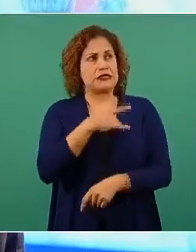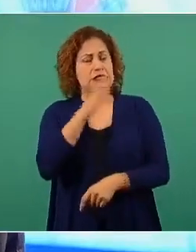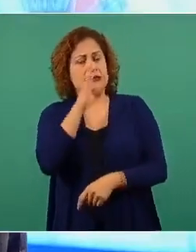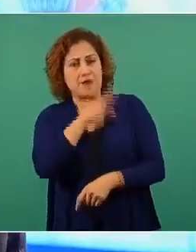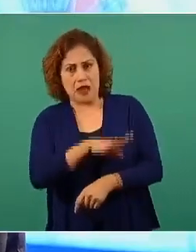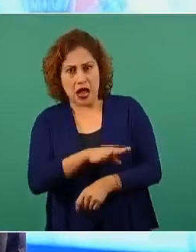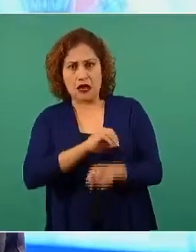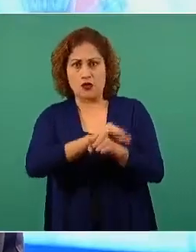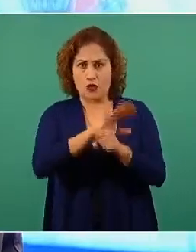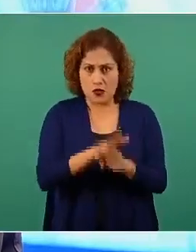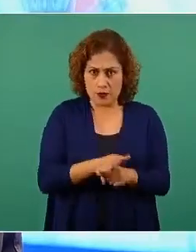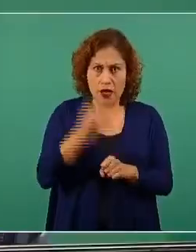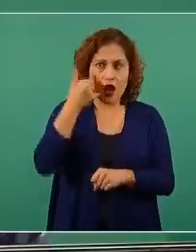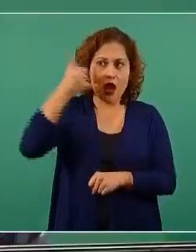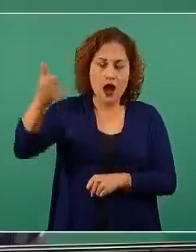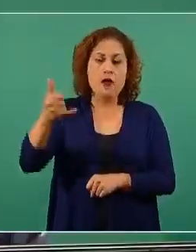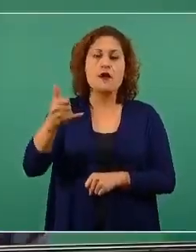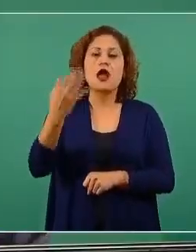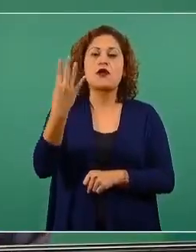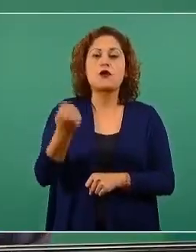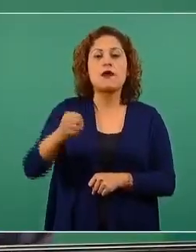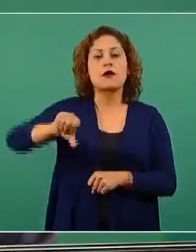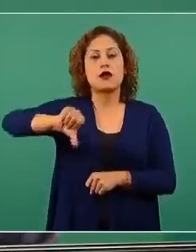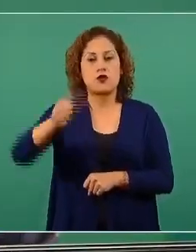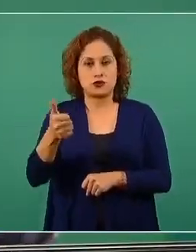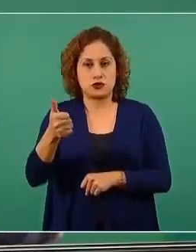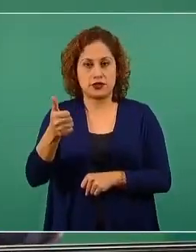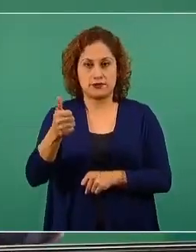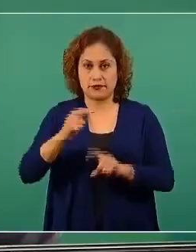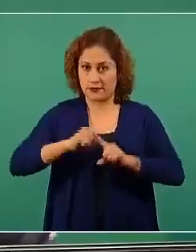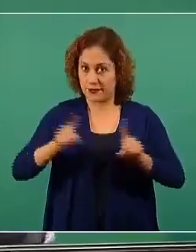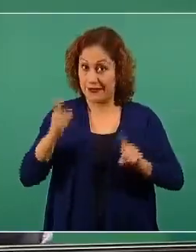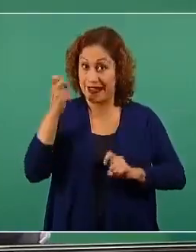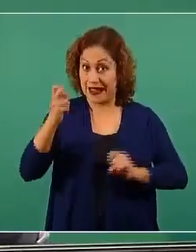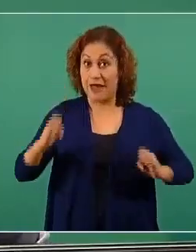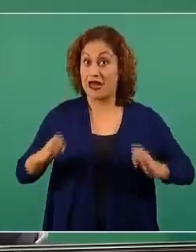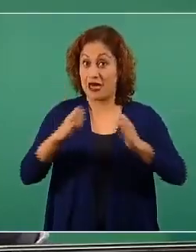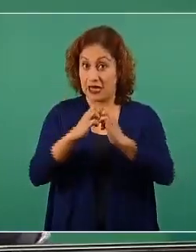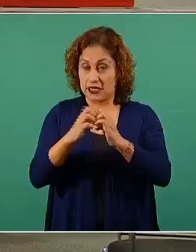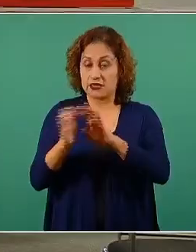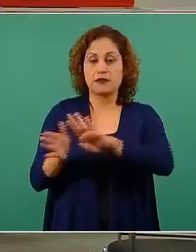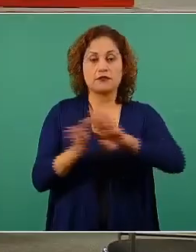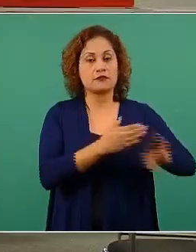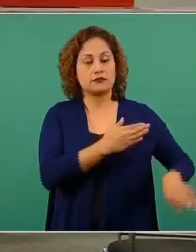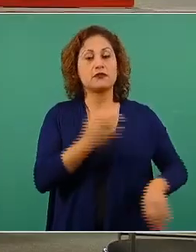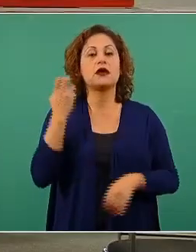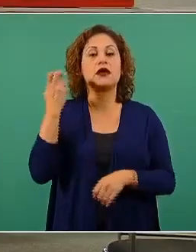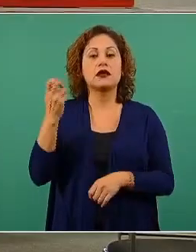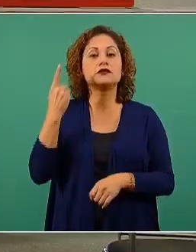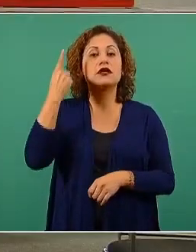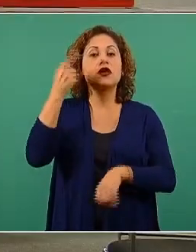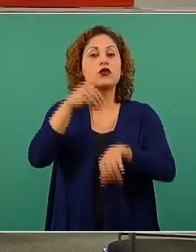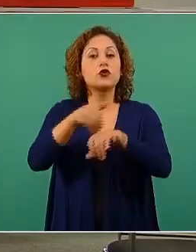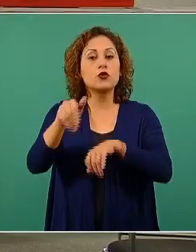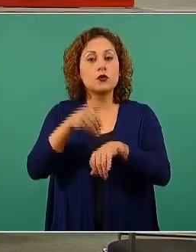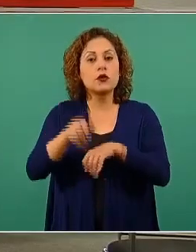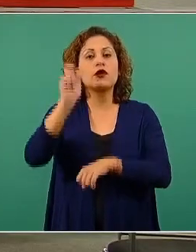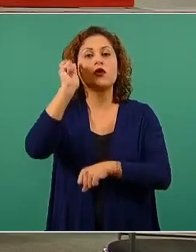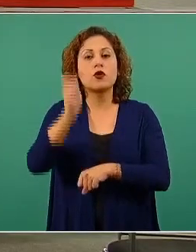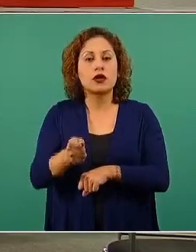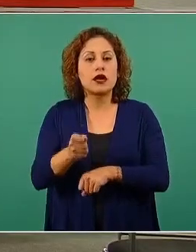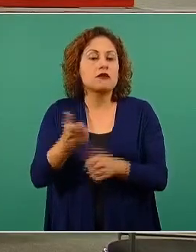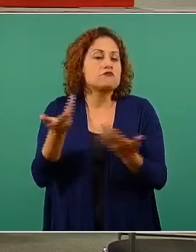COVID, 911. Esto es aparte. Esto es para una situación como esta que relato, que nos hizo llegar